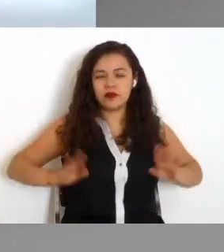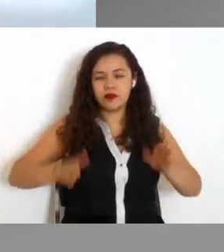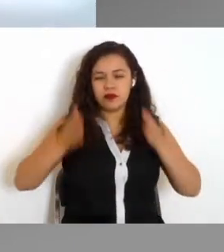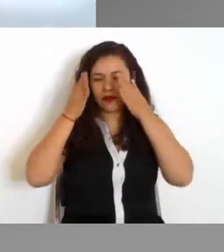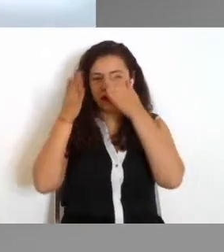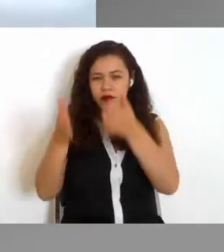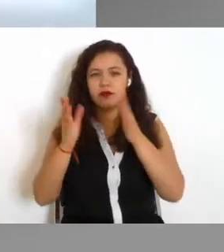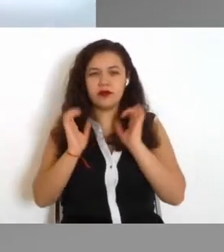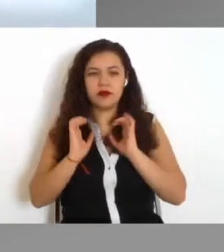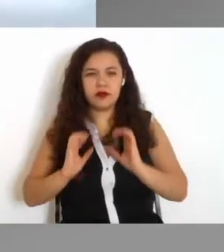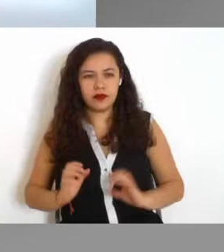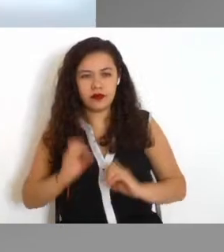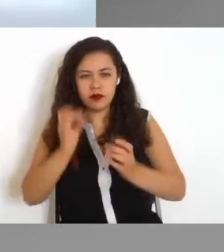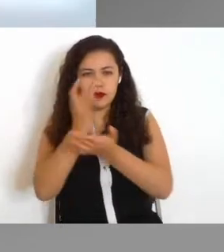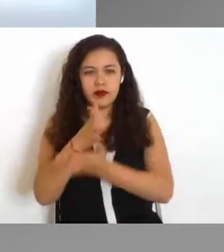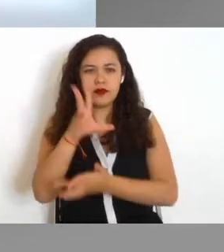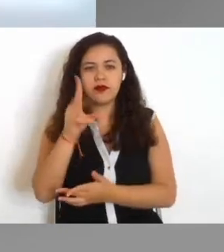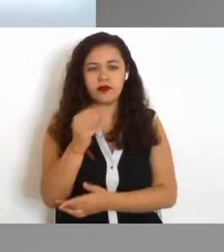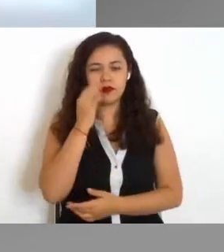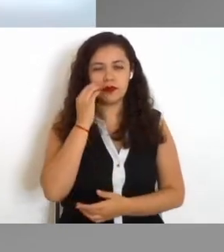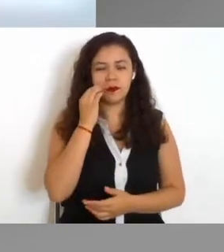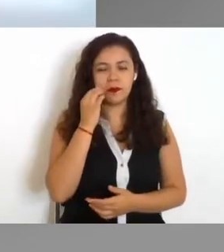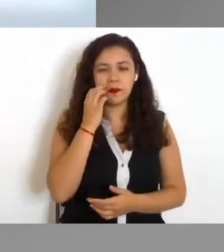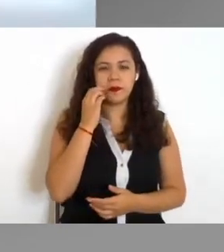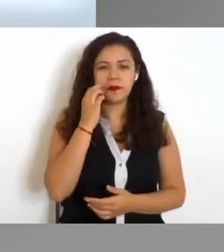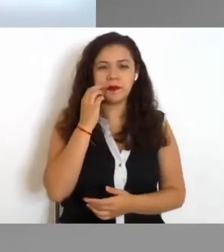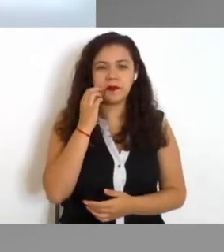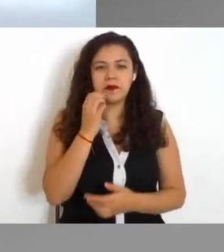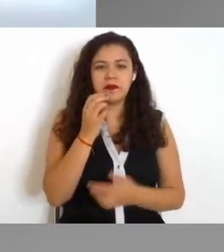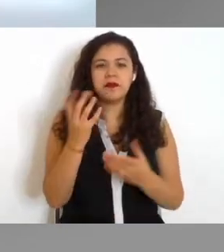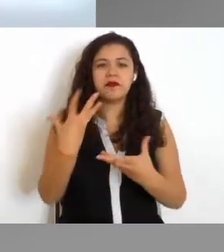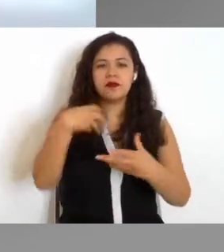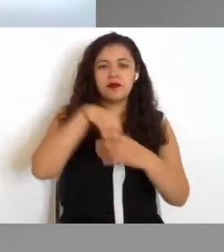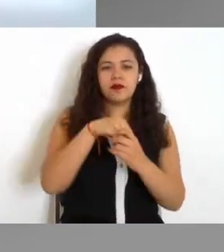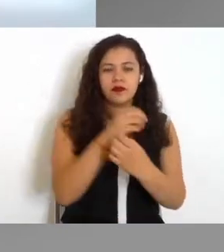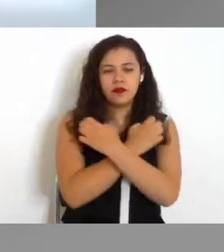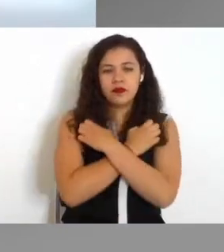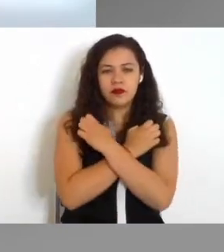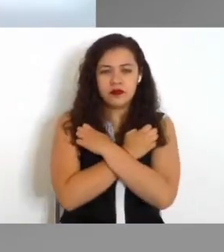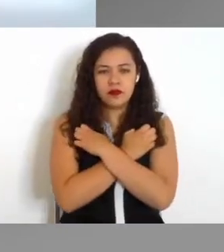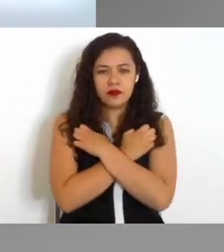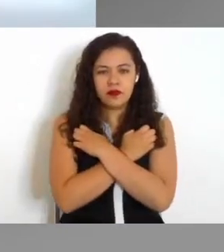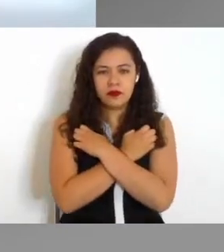corporal. La inclusión educativa